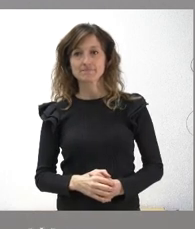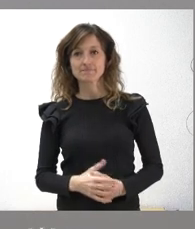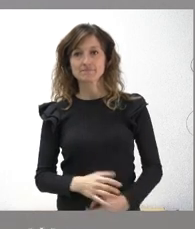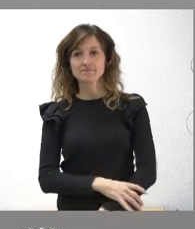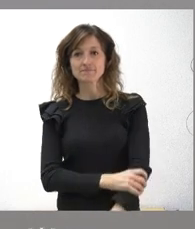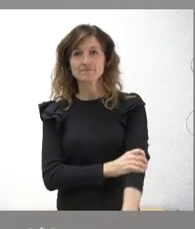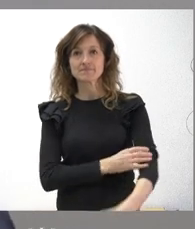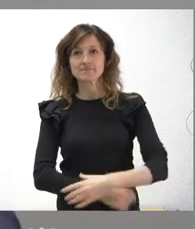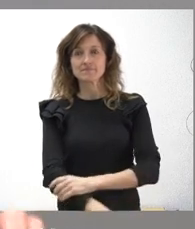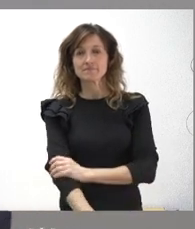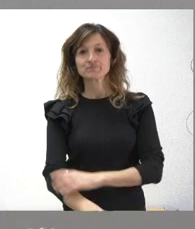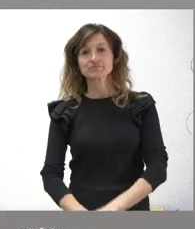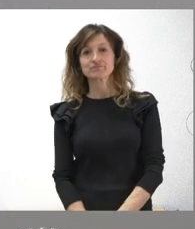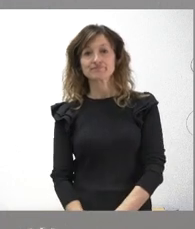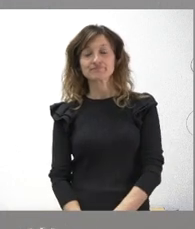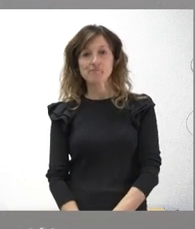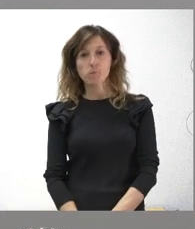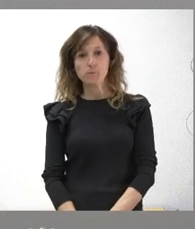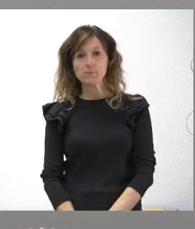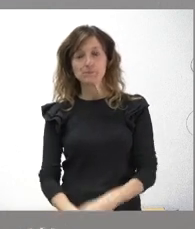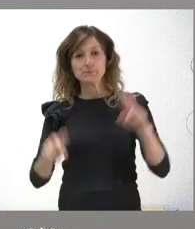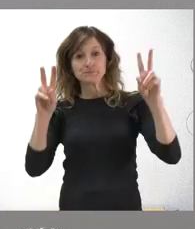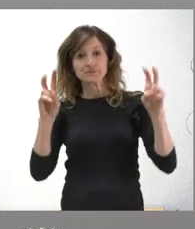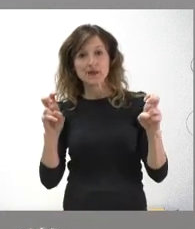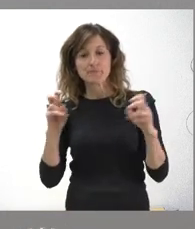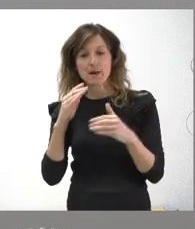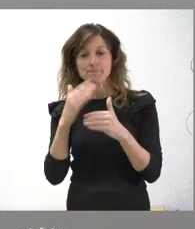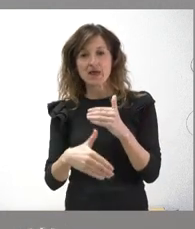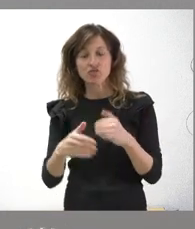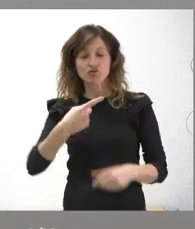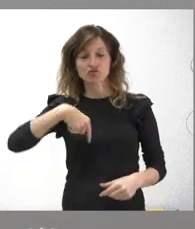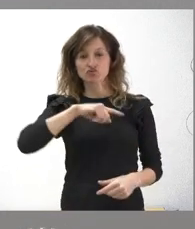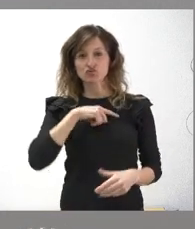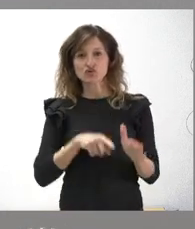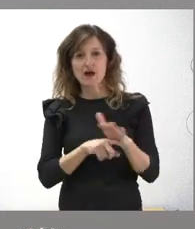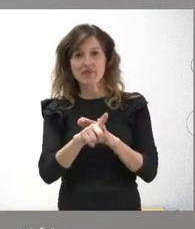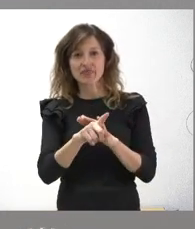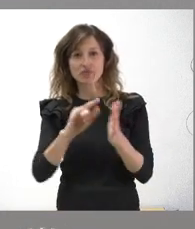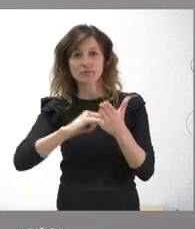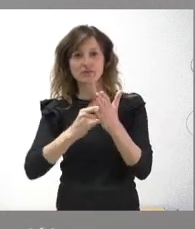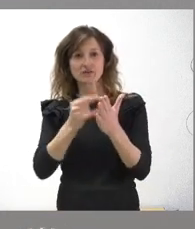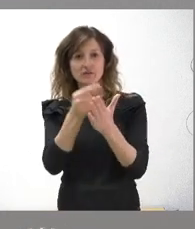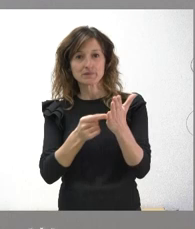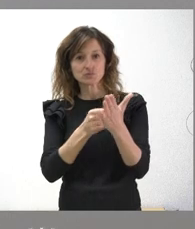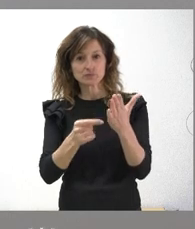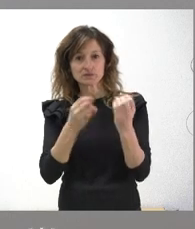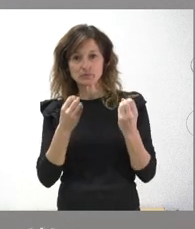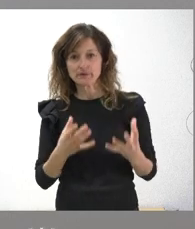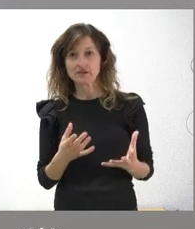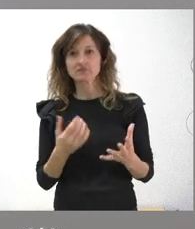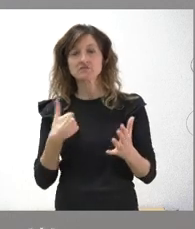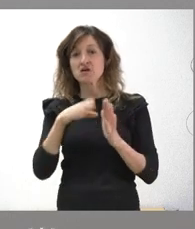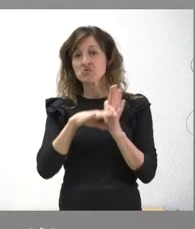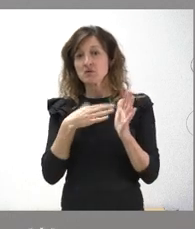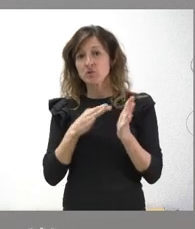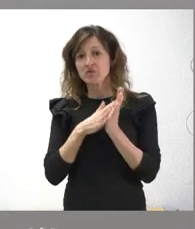eso pues el plazo eh nosotros como les digo Tenemos muy avanzado el proyecto de presupuestos estaríamos en condiciones